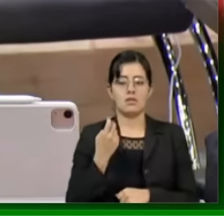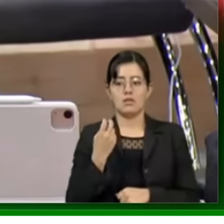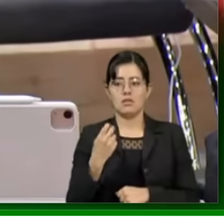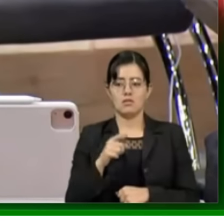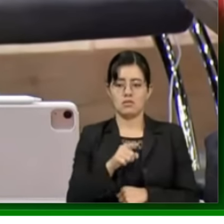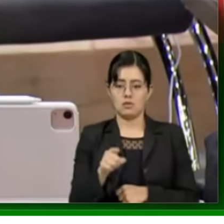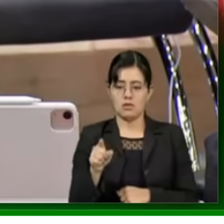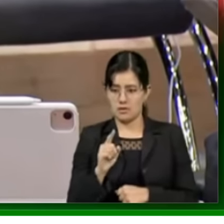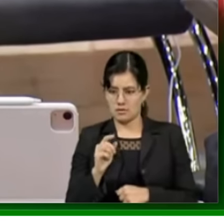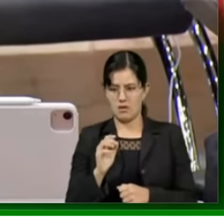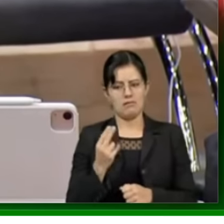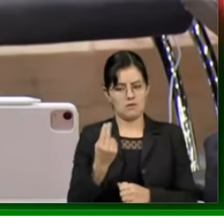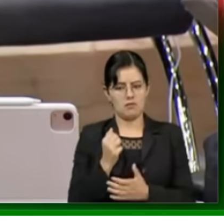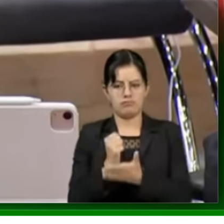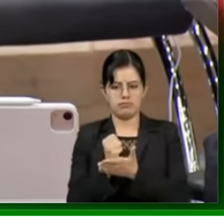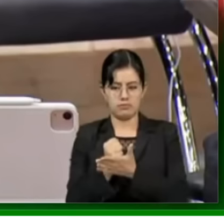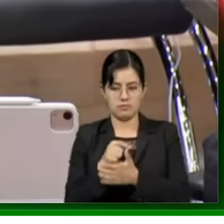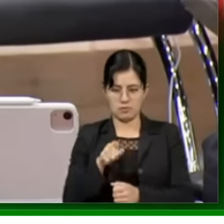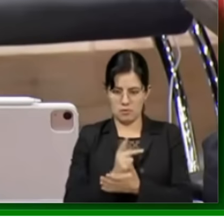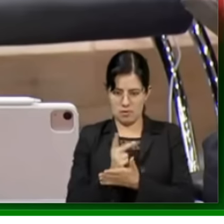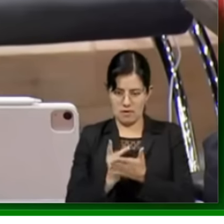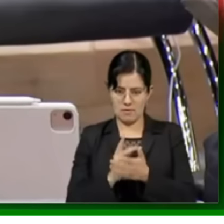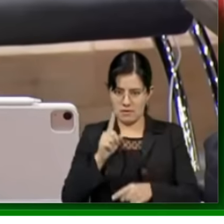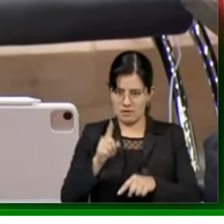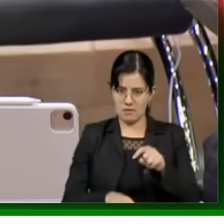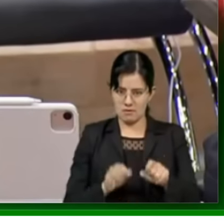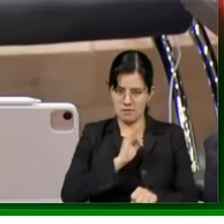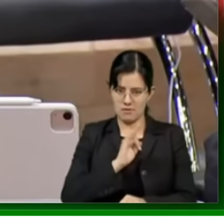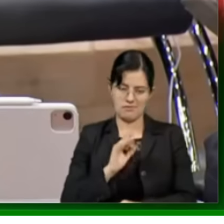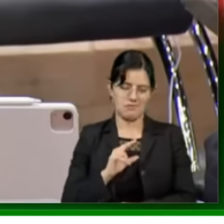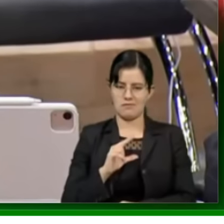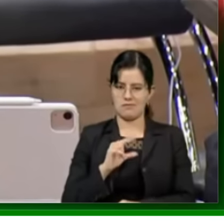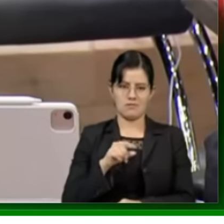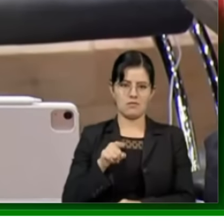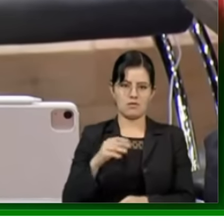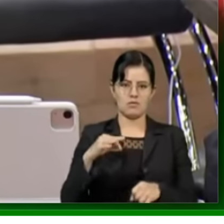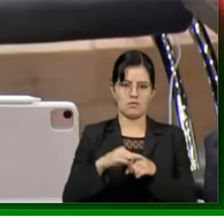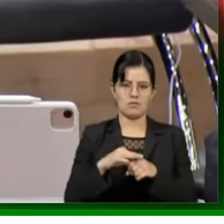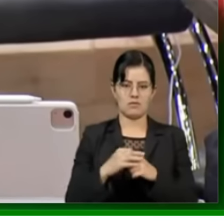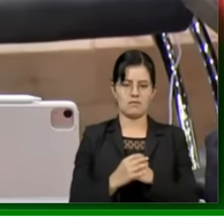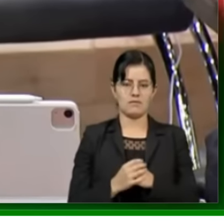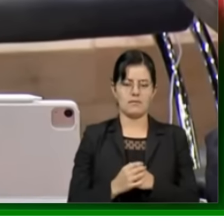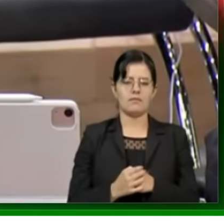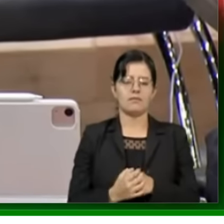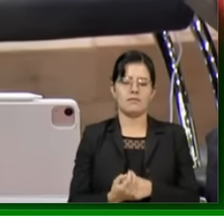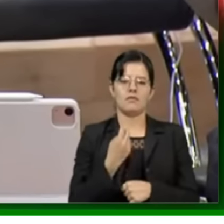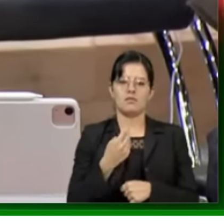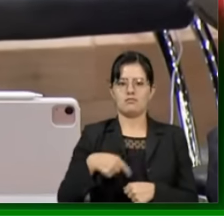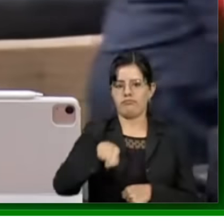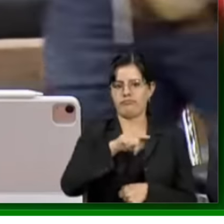permanencia a cambio de tu voto cierro comillas es públicamente